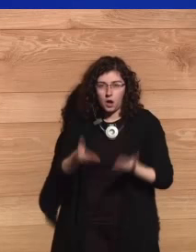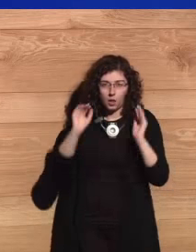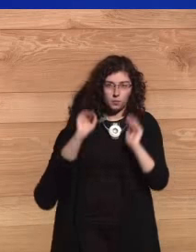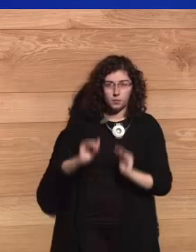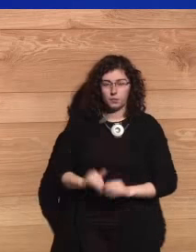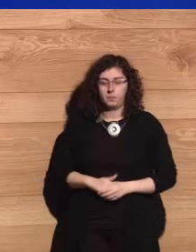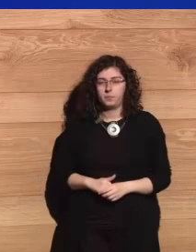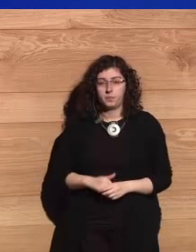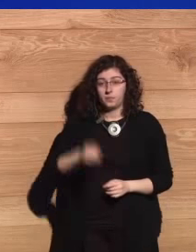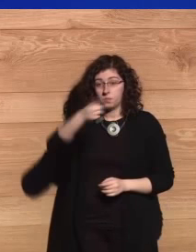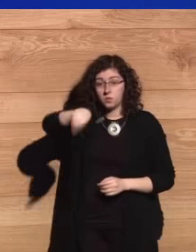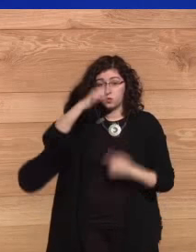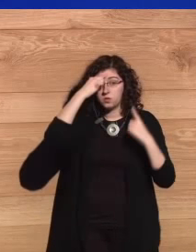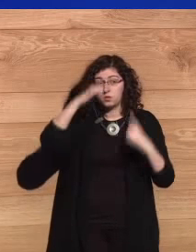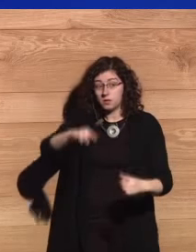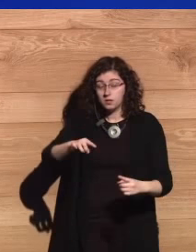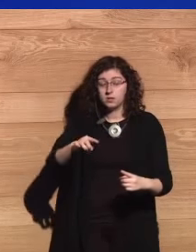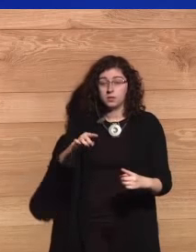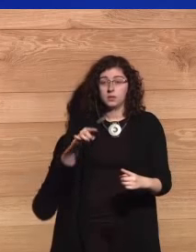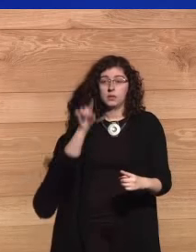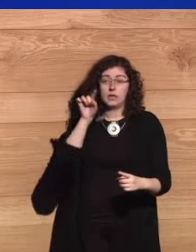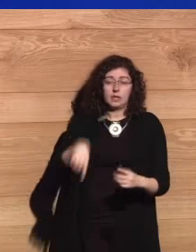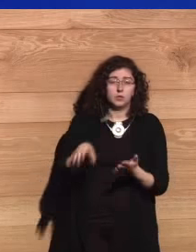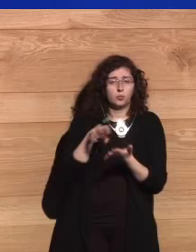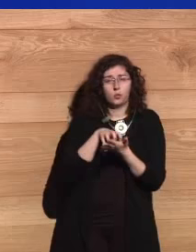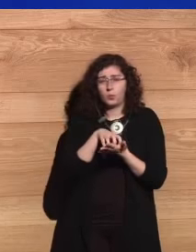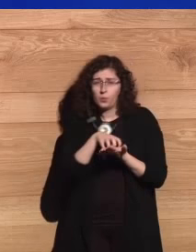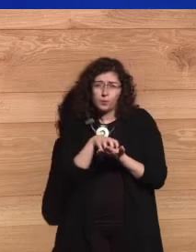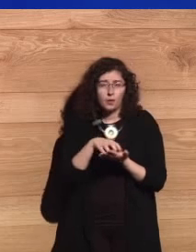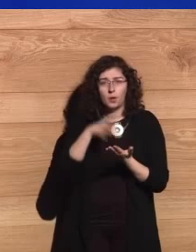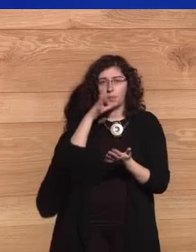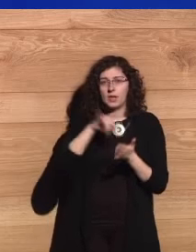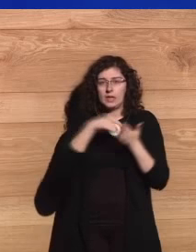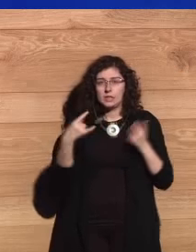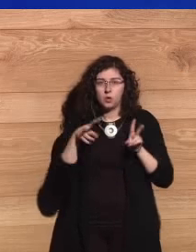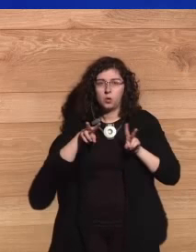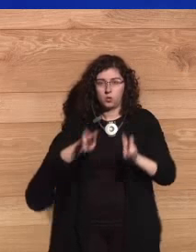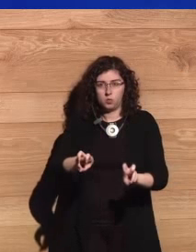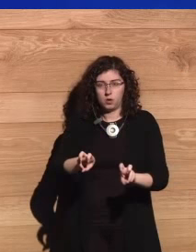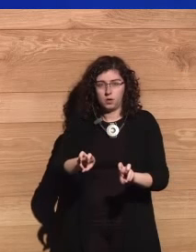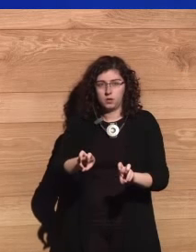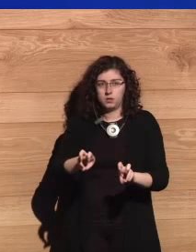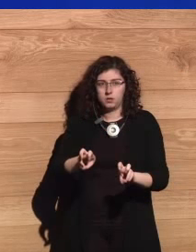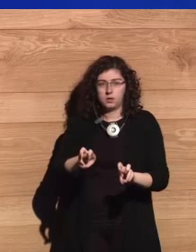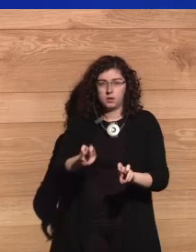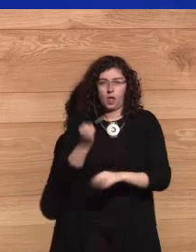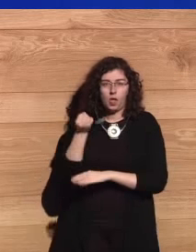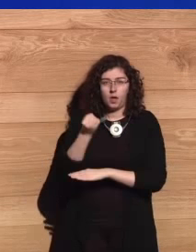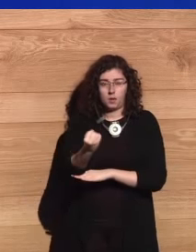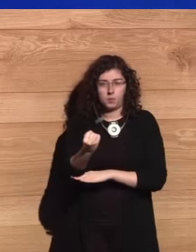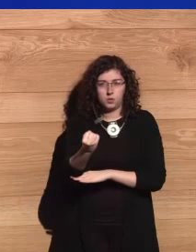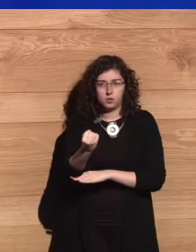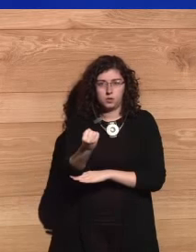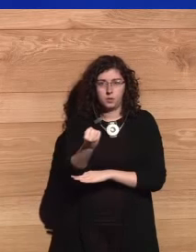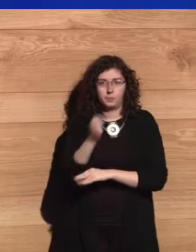Pero como vosotros sabéis, ese punto se pone en tela de juicio porque las nuevas tecnologías contribuyen, a pesar de todo, a